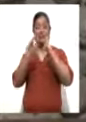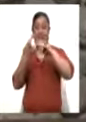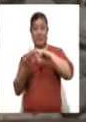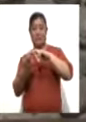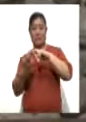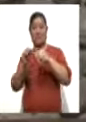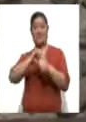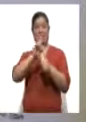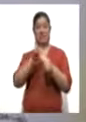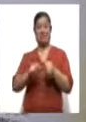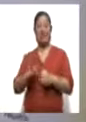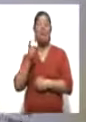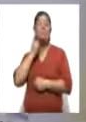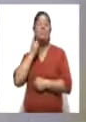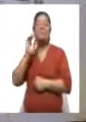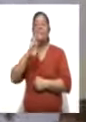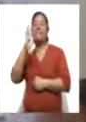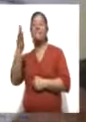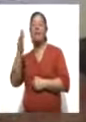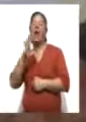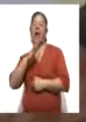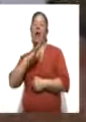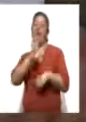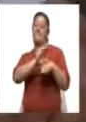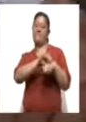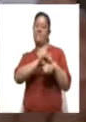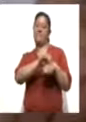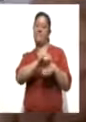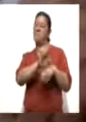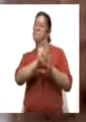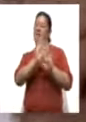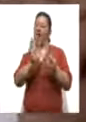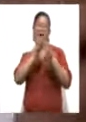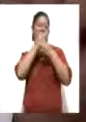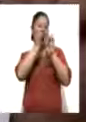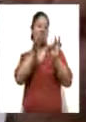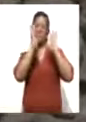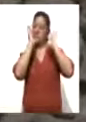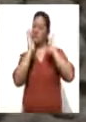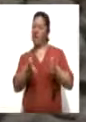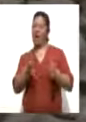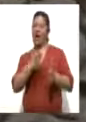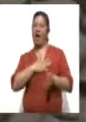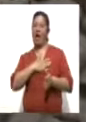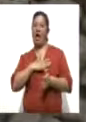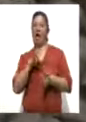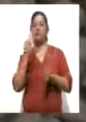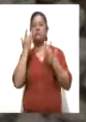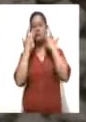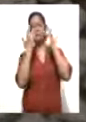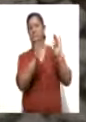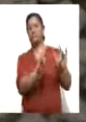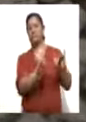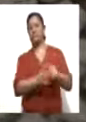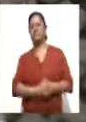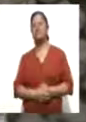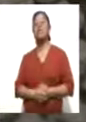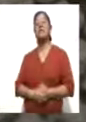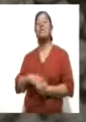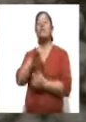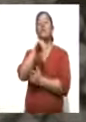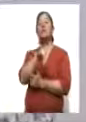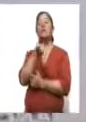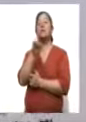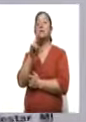La diputada federal con licencia Claudia Pérez Rodríguez anunció su salida del partido político Movimiento Regeneración Nacional al estar